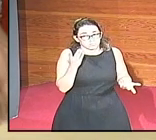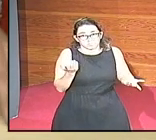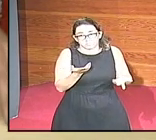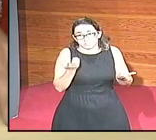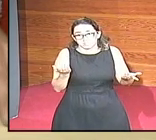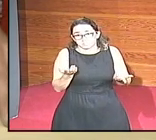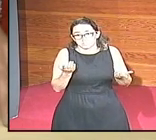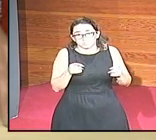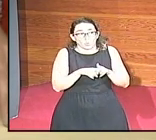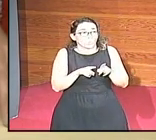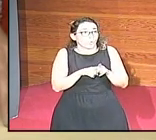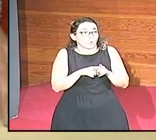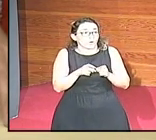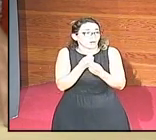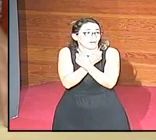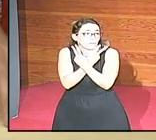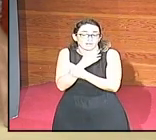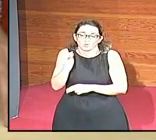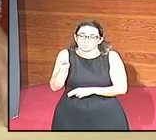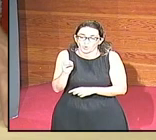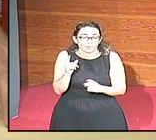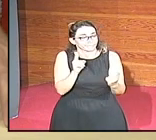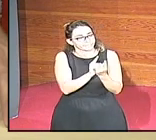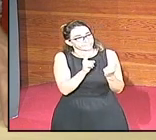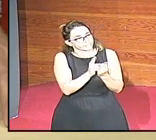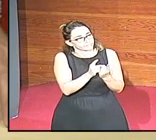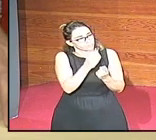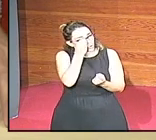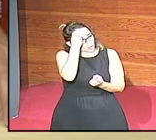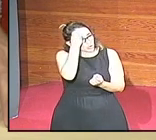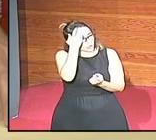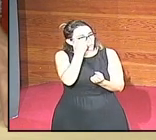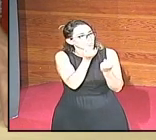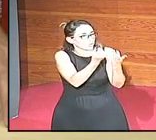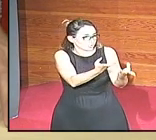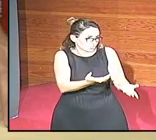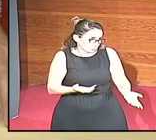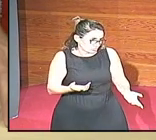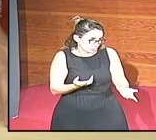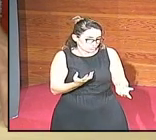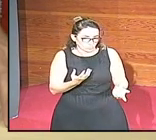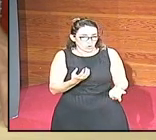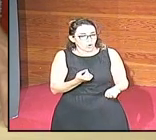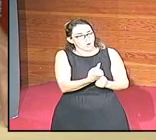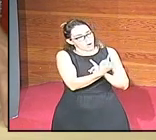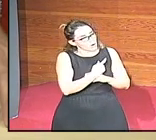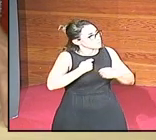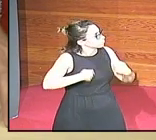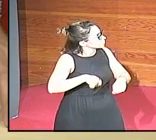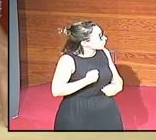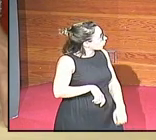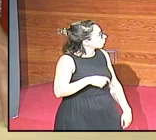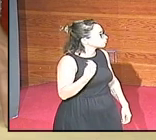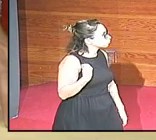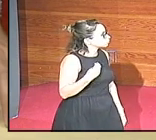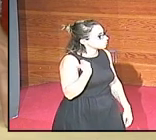preguntarle a un camarero cuántos totos te has encontrado esta tarde, ¿no? ¿Cuántos han venido a darte la chapa?